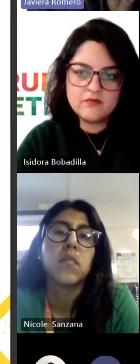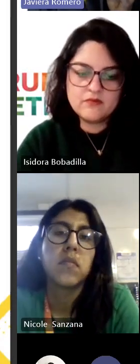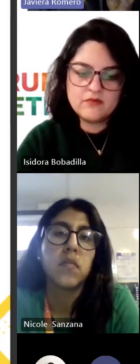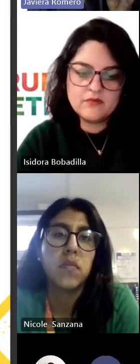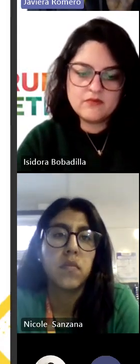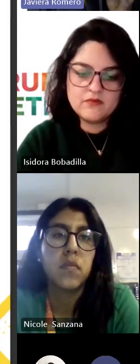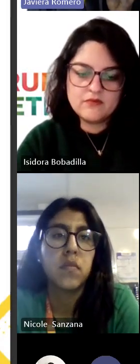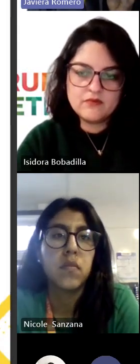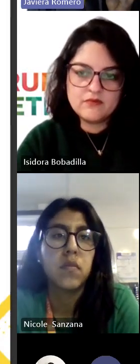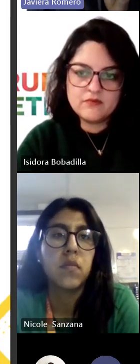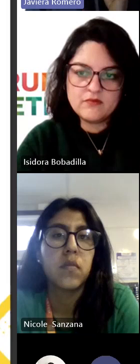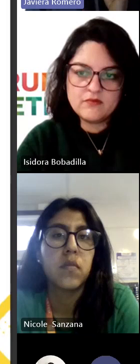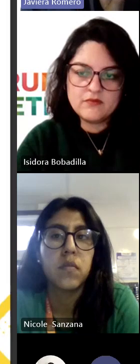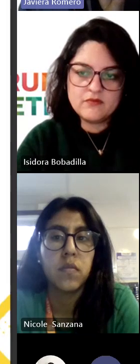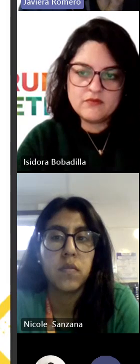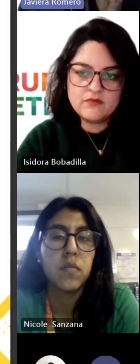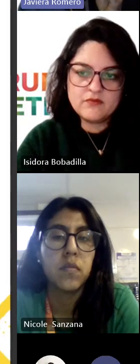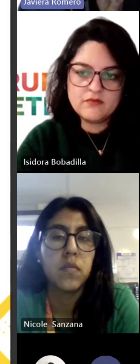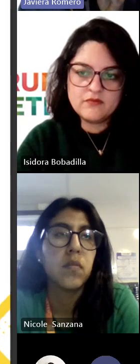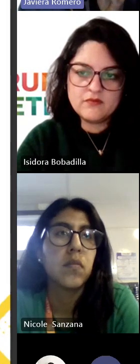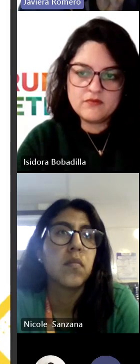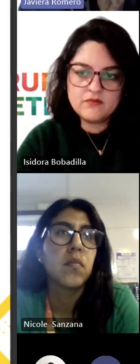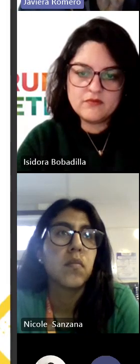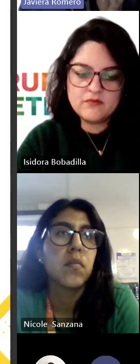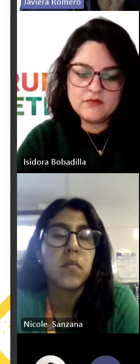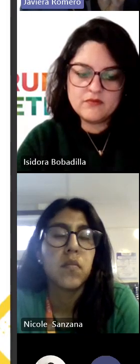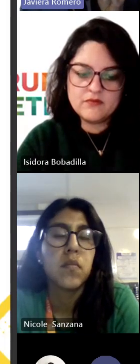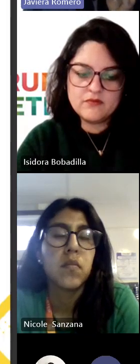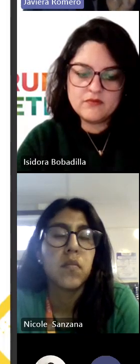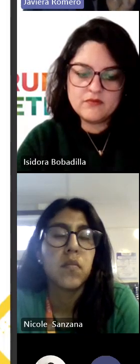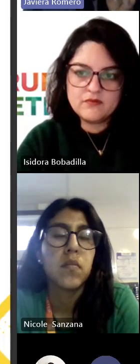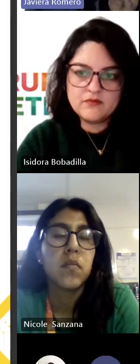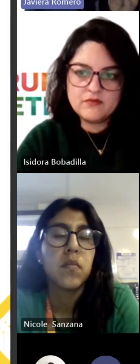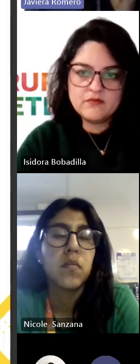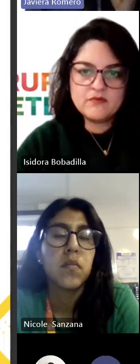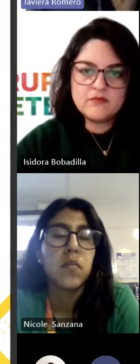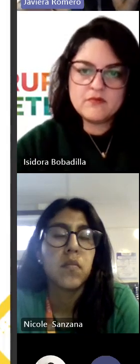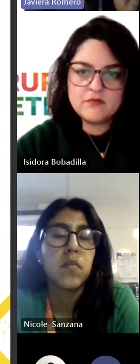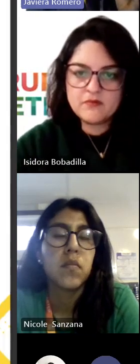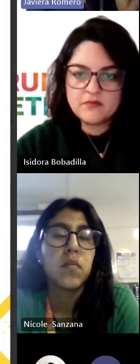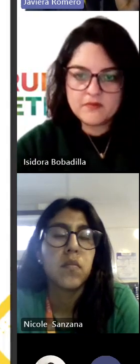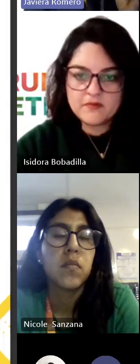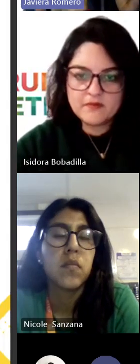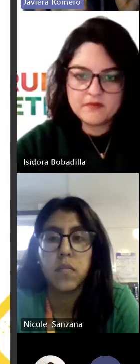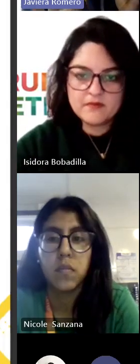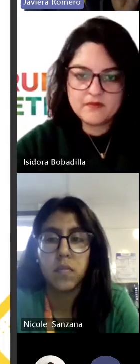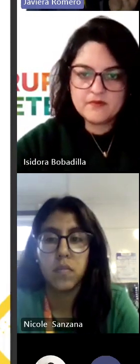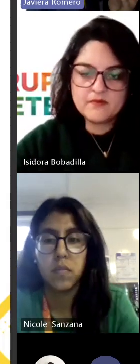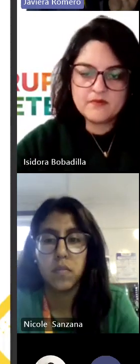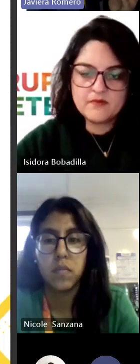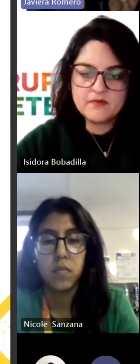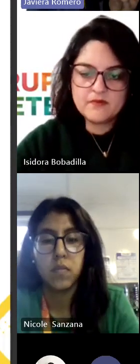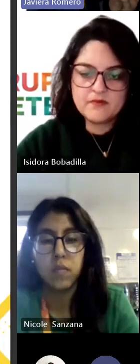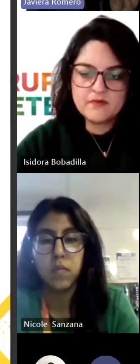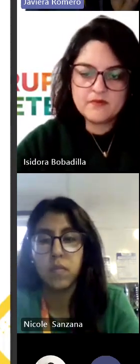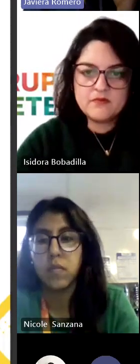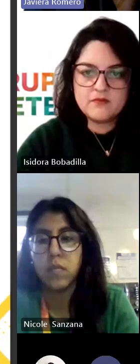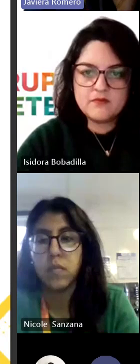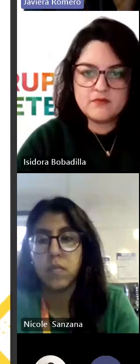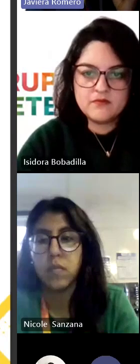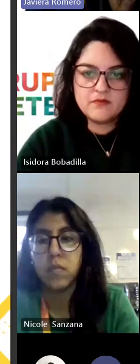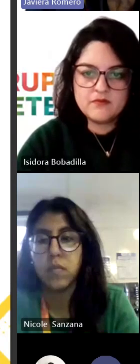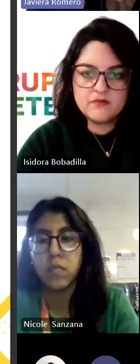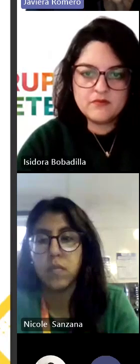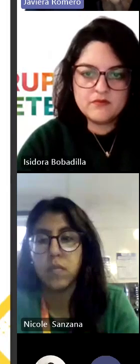ejemplo, que dentro del colegio están, por ejemplo, las duplas psicosociales muchas veces, hay un departamento de convivencia